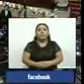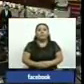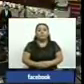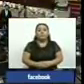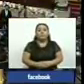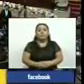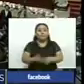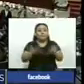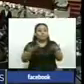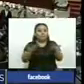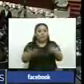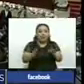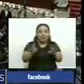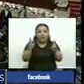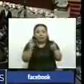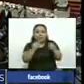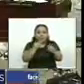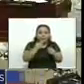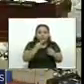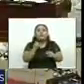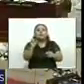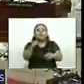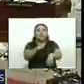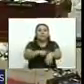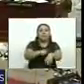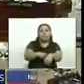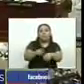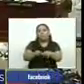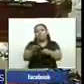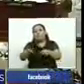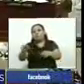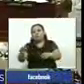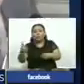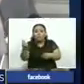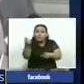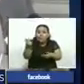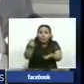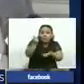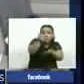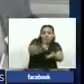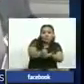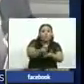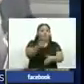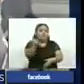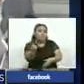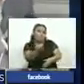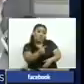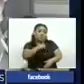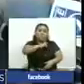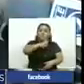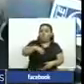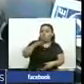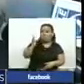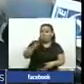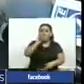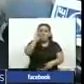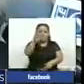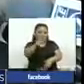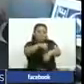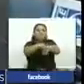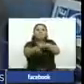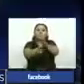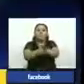Mientras sigue en suspenso la aprobación de una nueva prórroga del subsidio al transporte colectivo, empresarios del sector lanzan señalamientos contra los